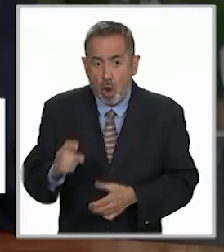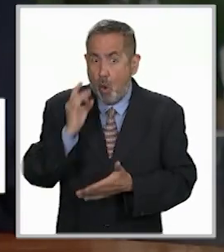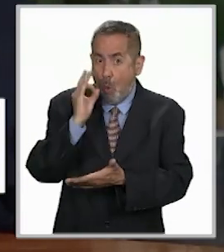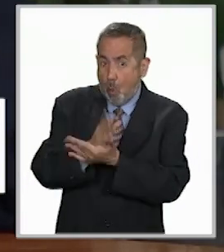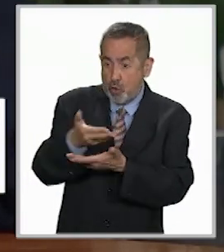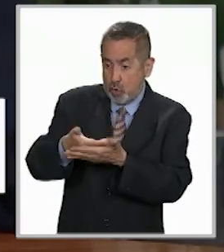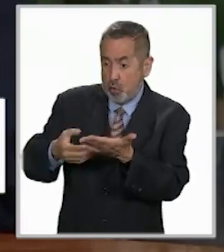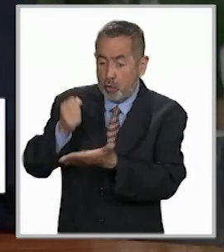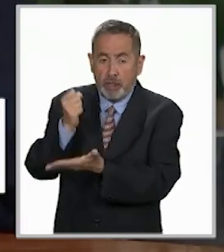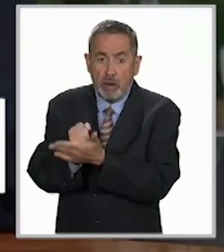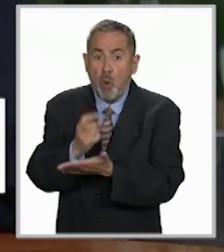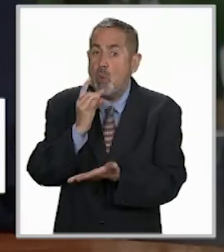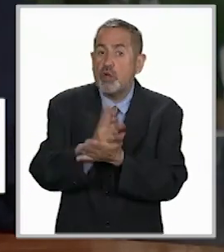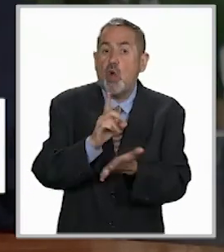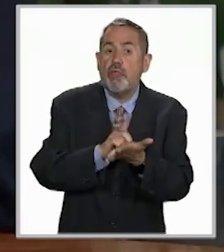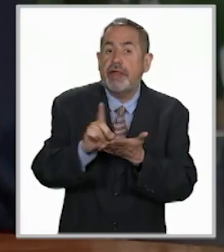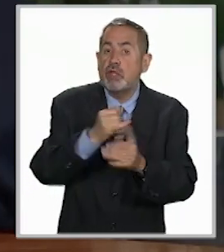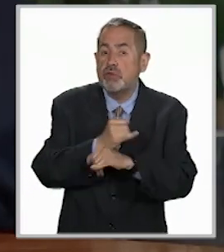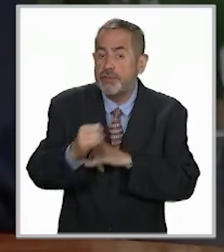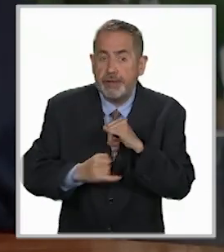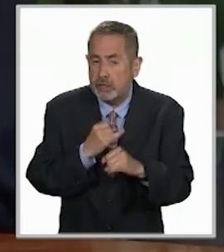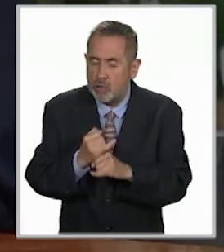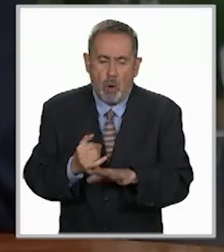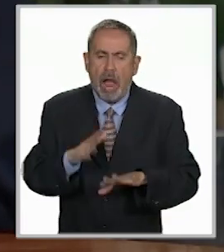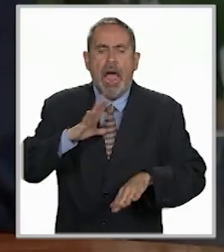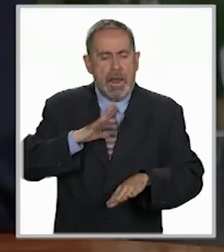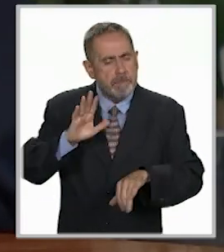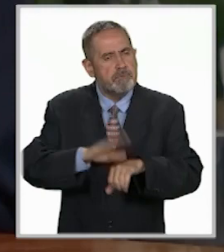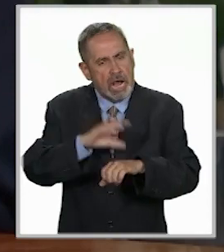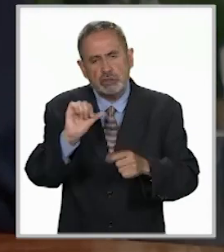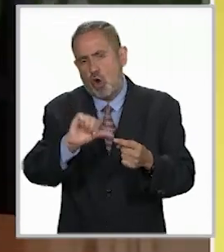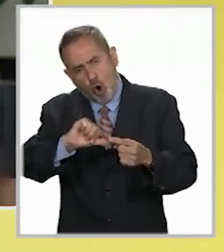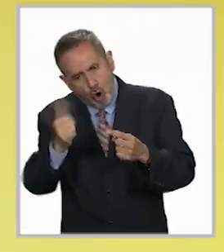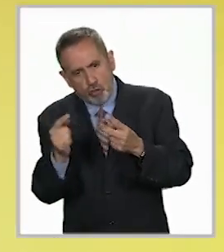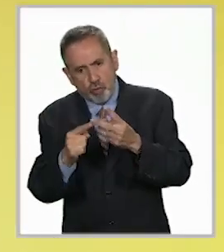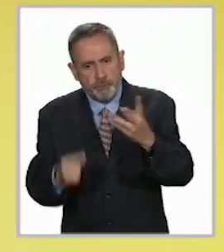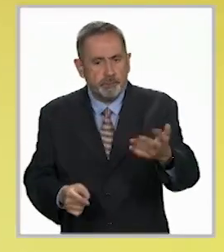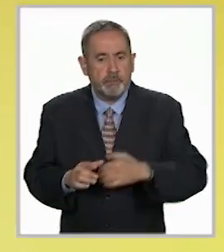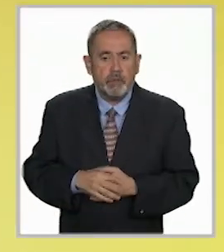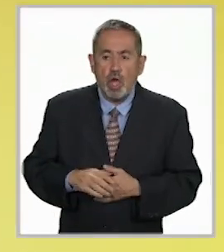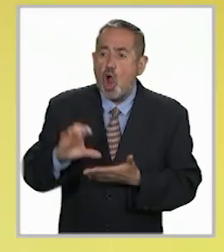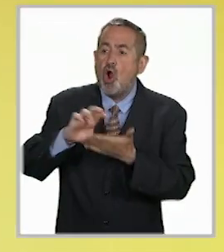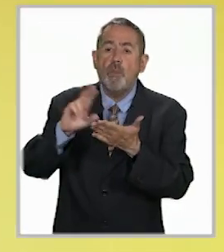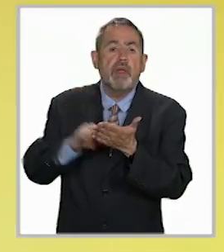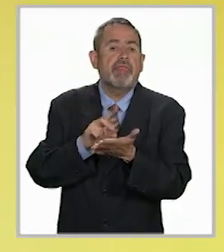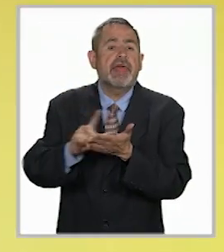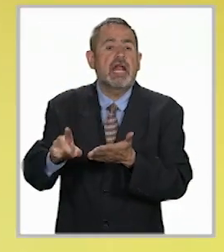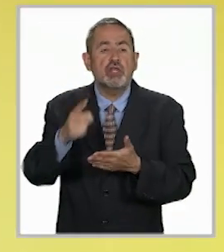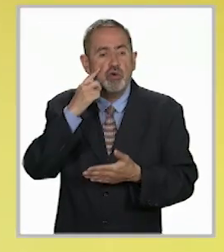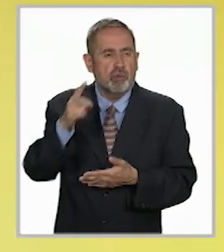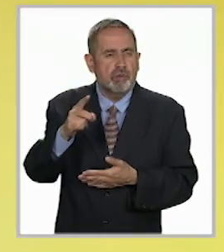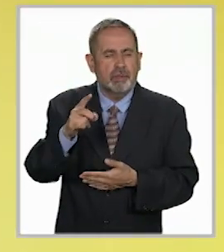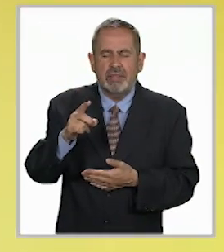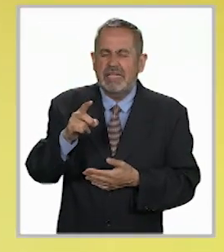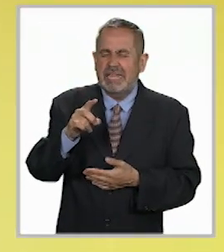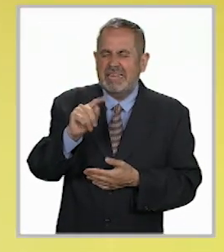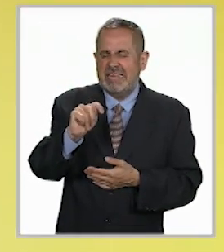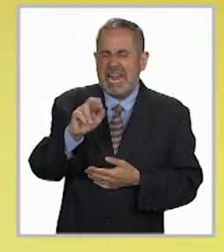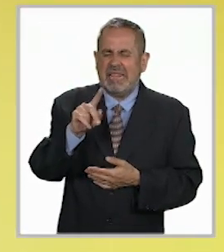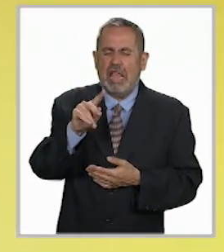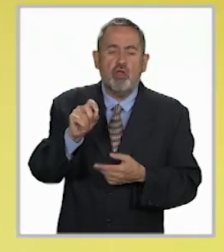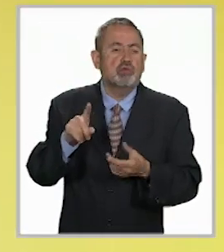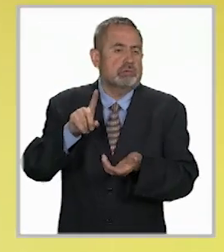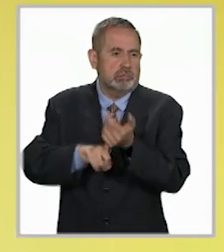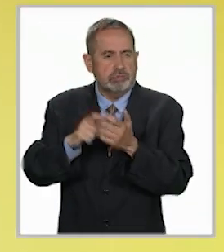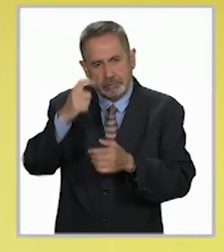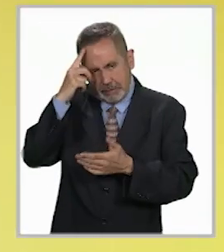tratados no son la única fuente de derecho internacional, y eso creo que es algo muy importante, ¿no? Está la Convención de Viena del Derecho de los Tratados, que es